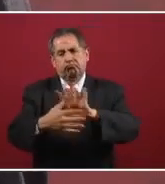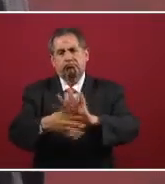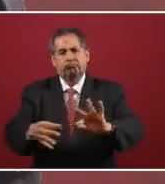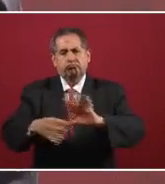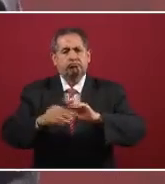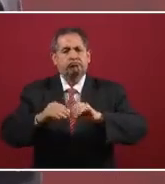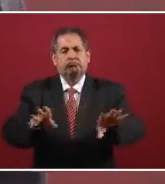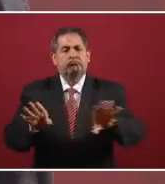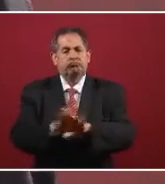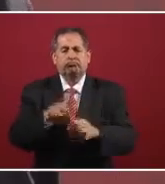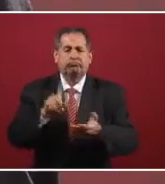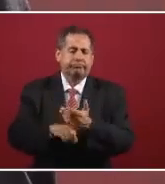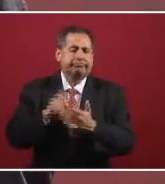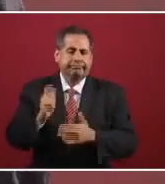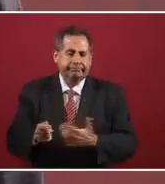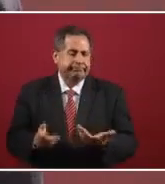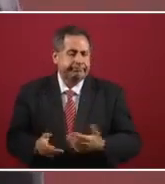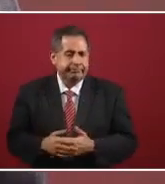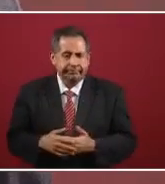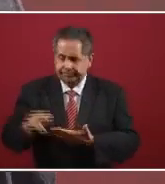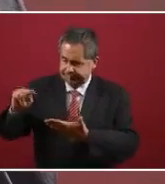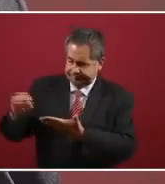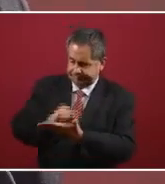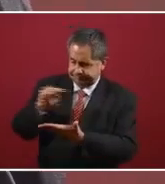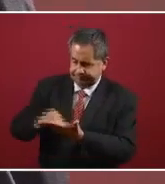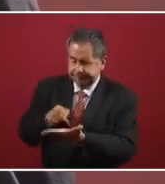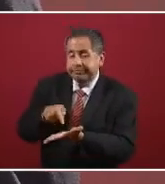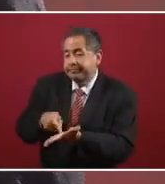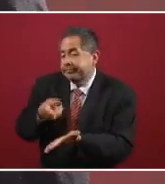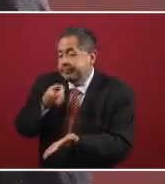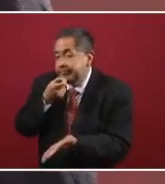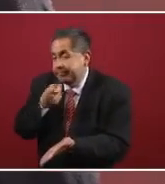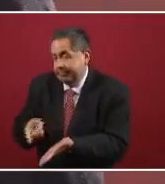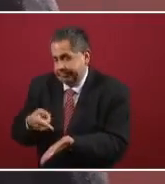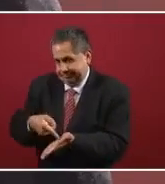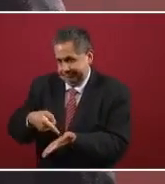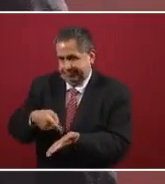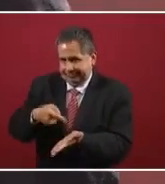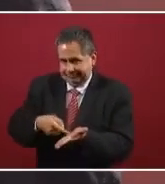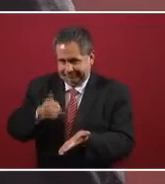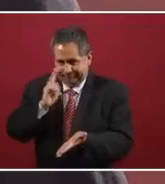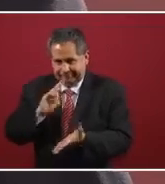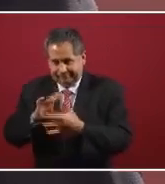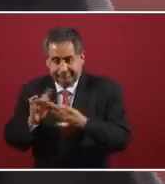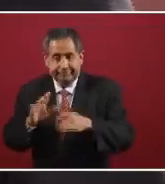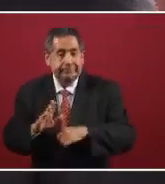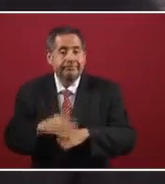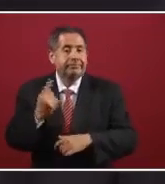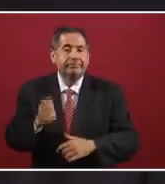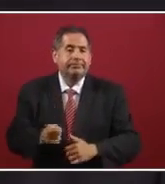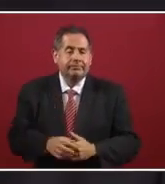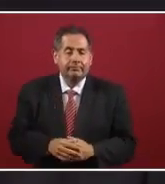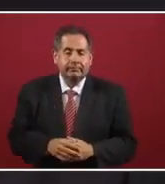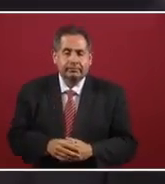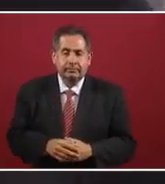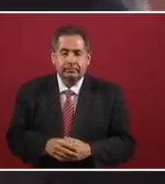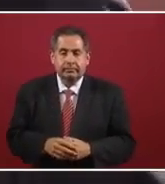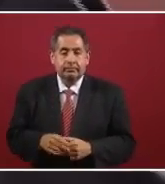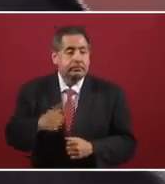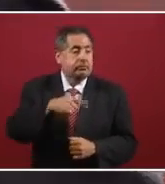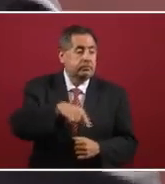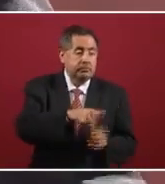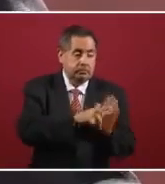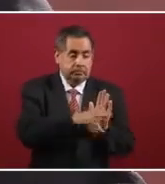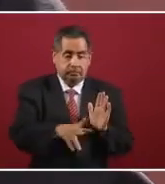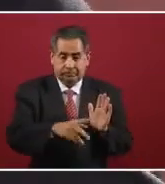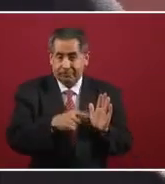los términos en que se firmó el contrato, porque, contrario a lo que dice